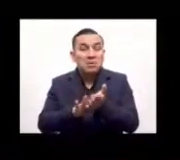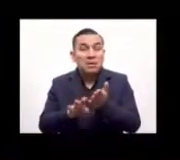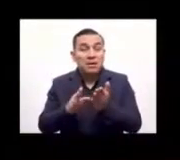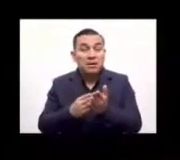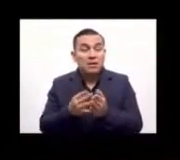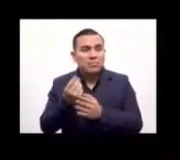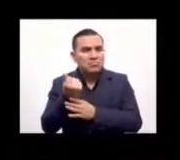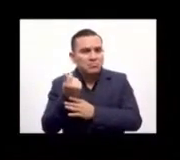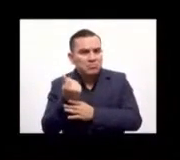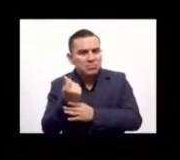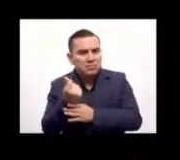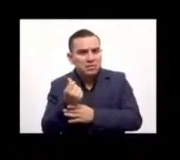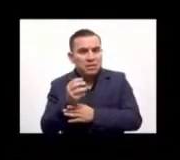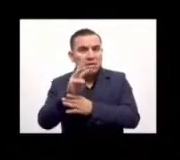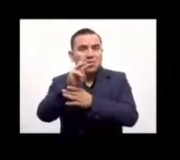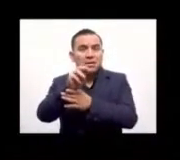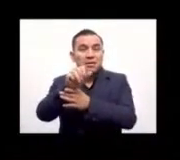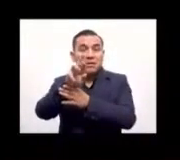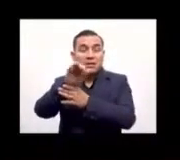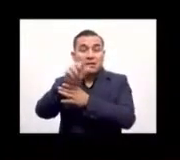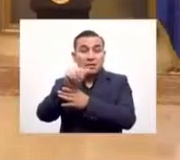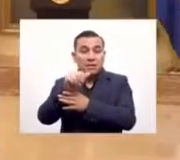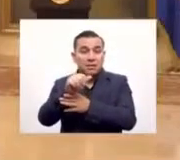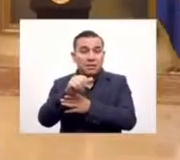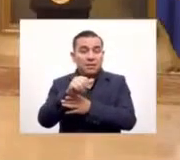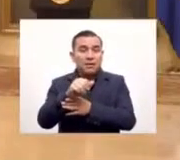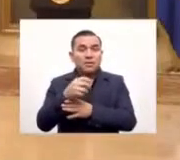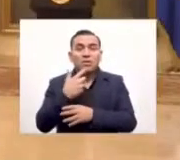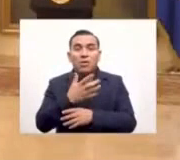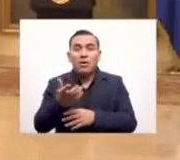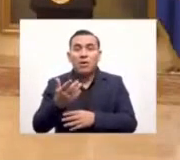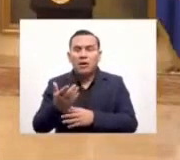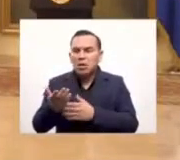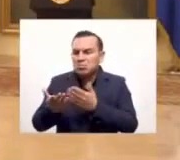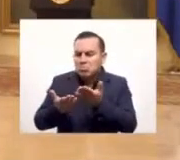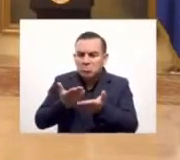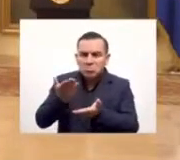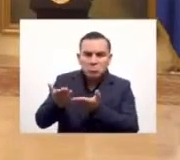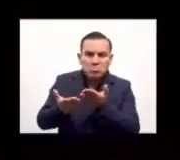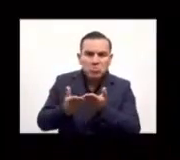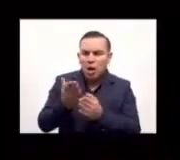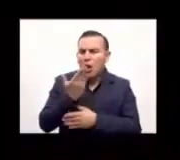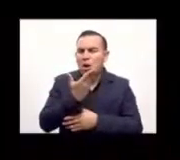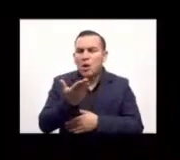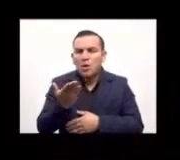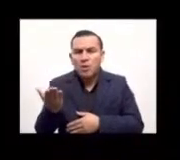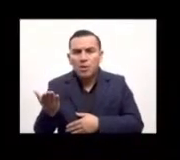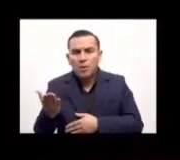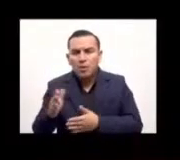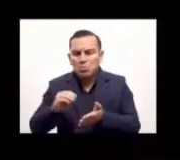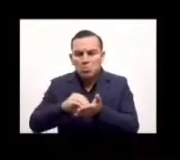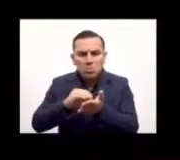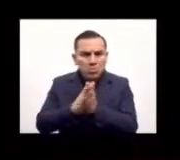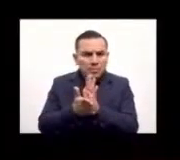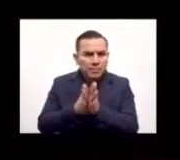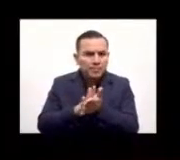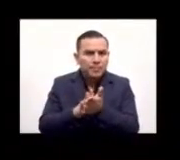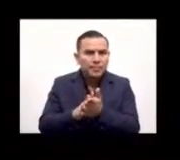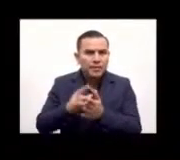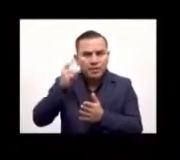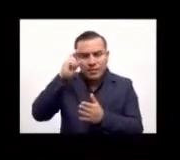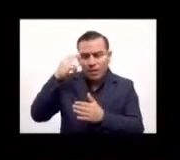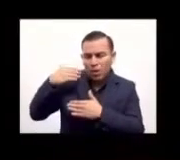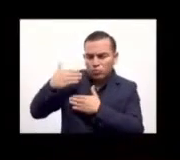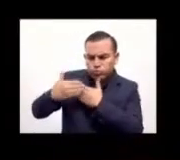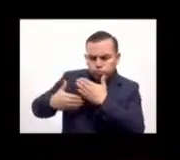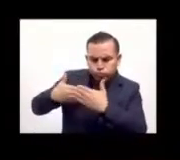análisis, de evaluaciones, son esas comisiones de tecnología, secretarías de tecnología. Aquí lo que estamos viendo es que un